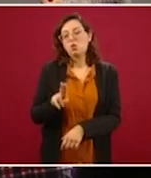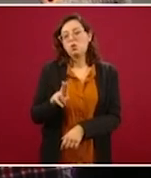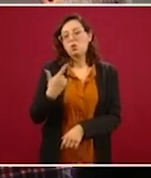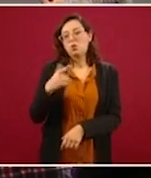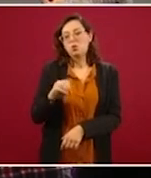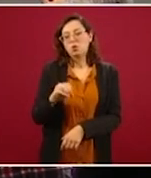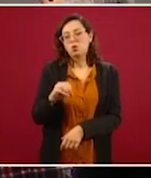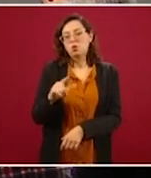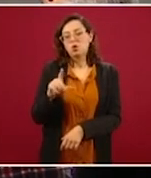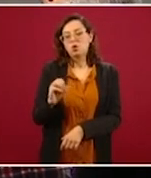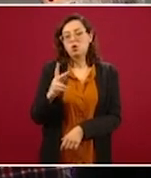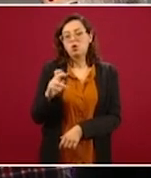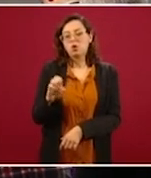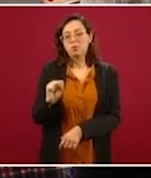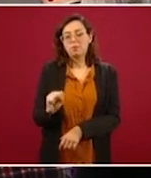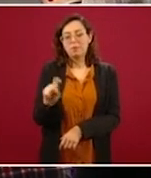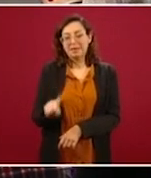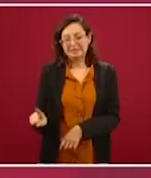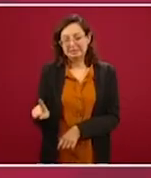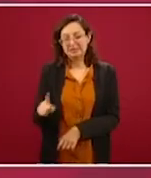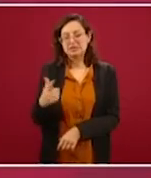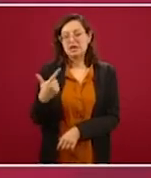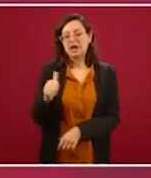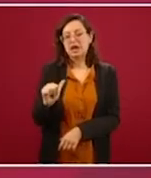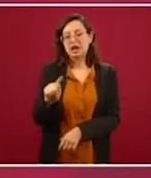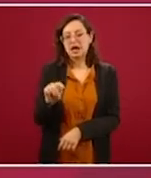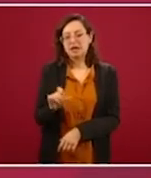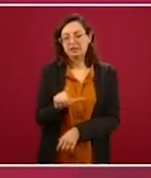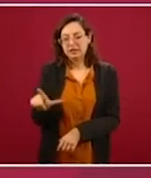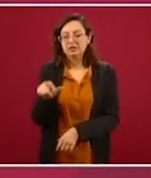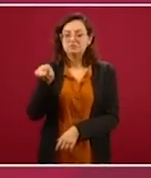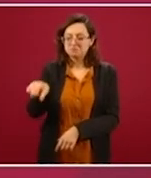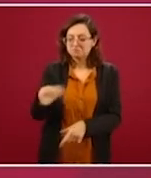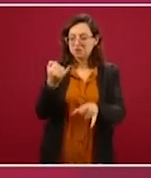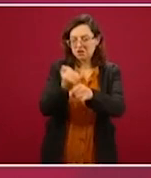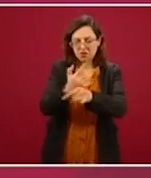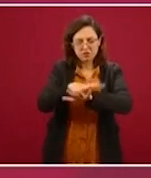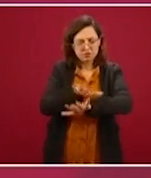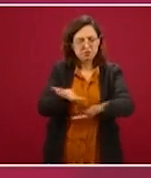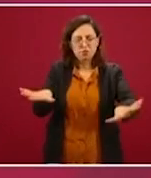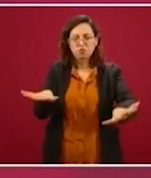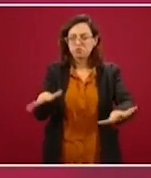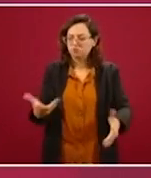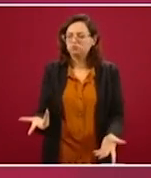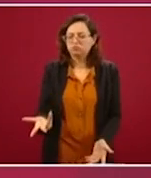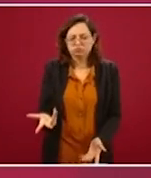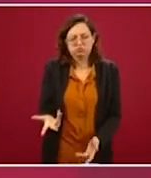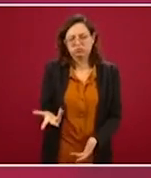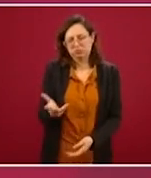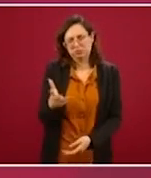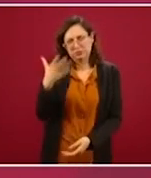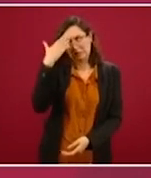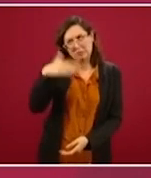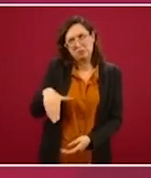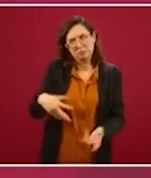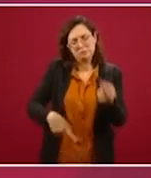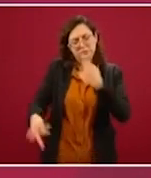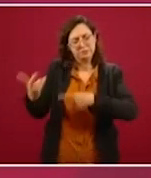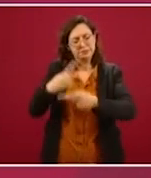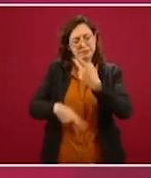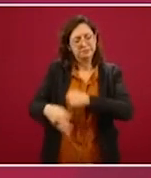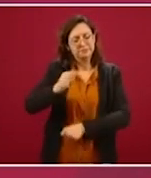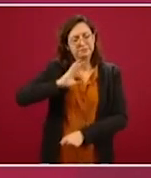Gatell. Y estamos preparados. Eso es lo primero. Lo segundo